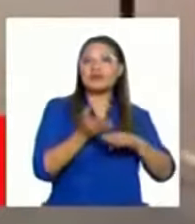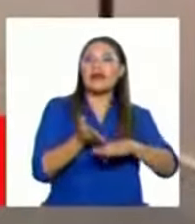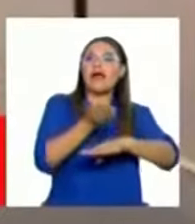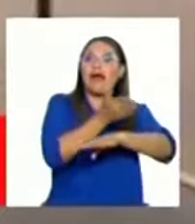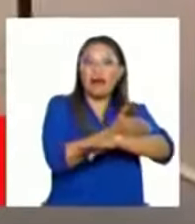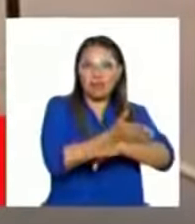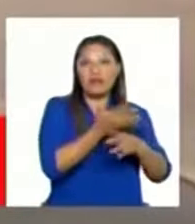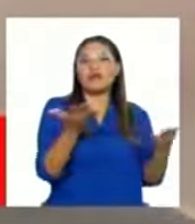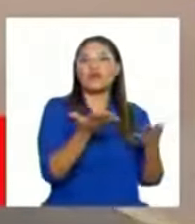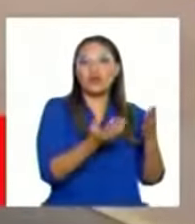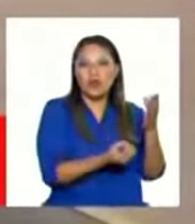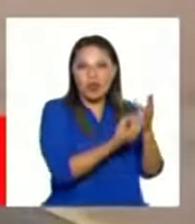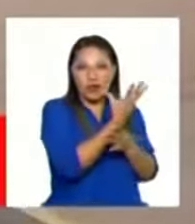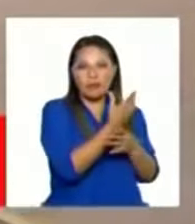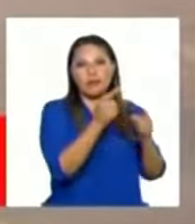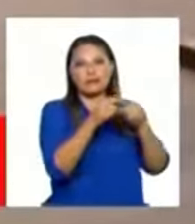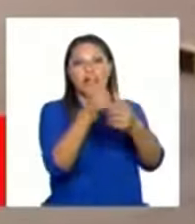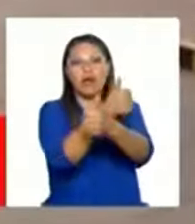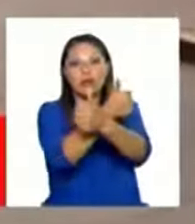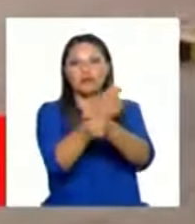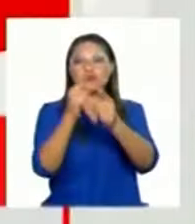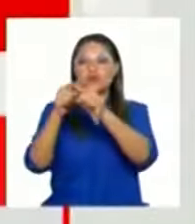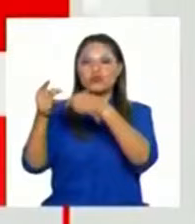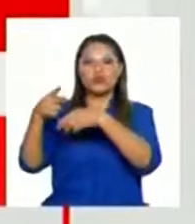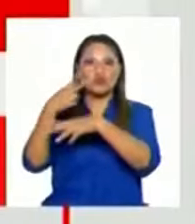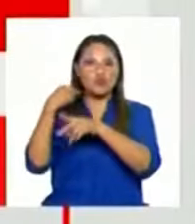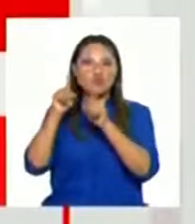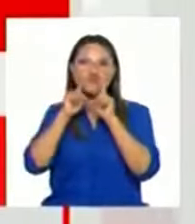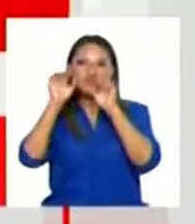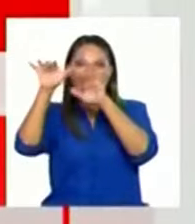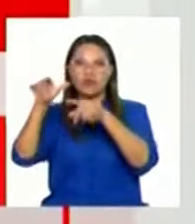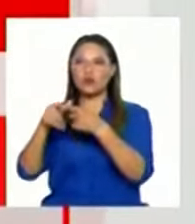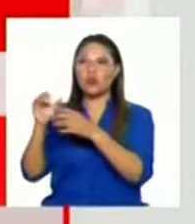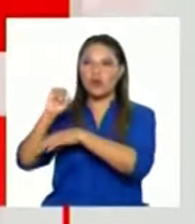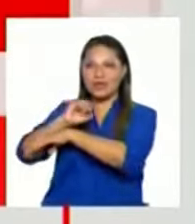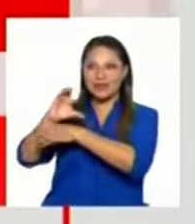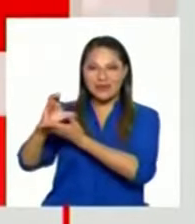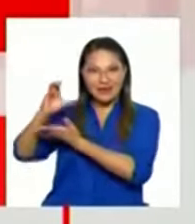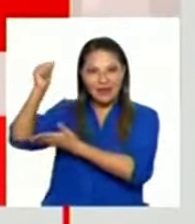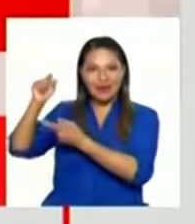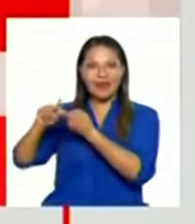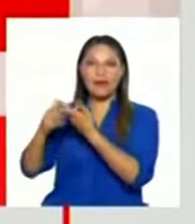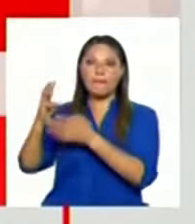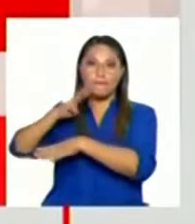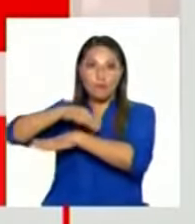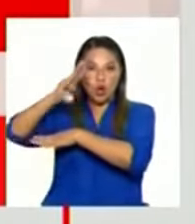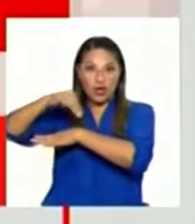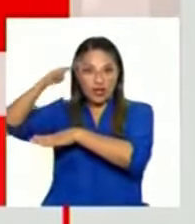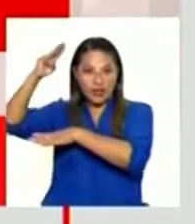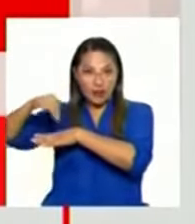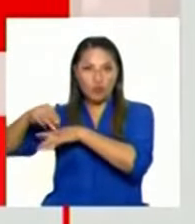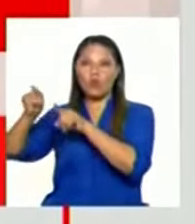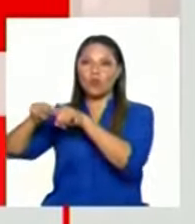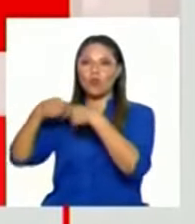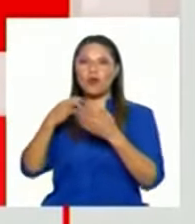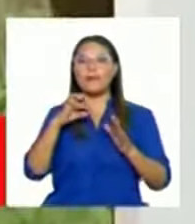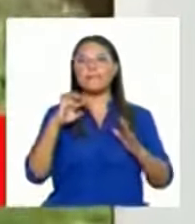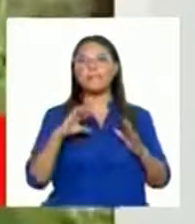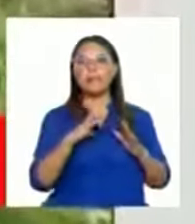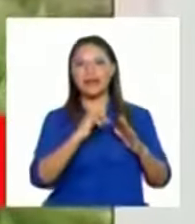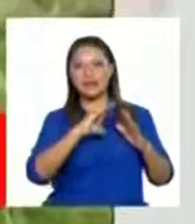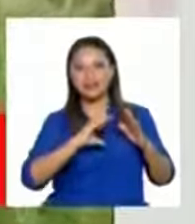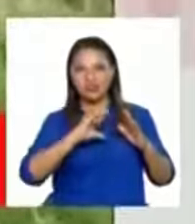distritos de Arequipa, Ayacucho, Huánuco, Ica, Moquegua, Pasco y otras zonas de Cusco y